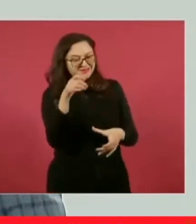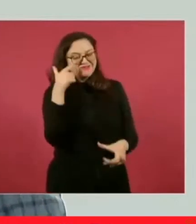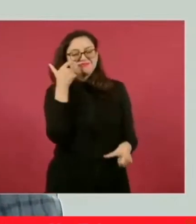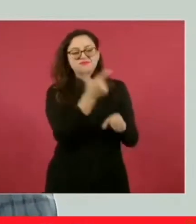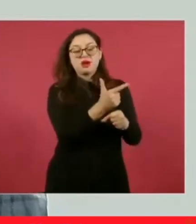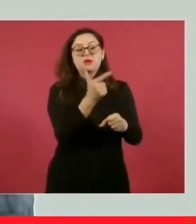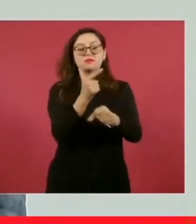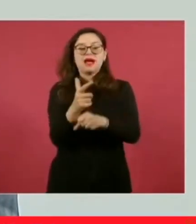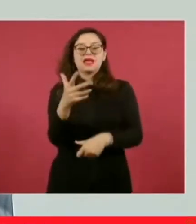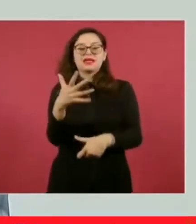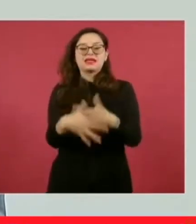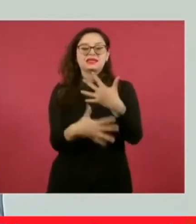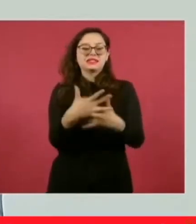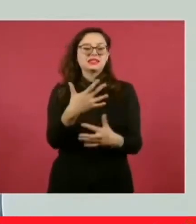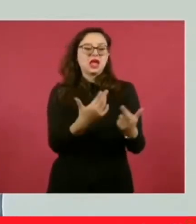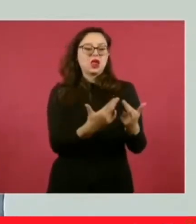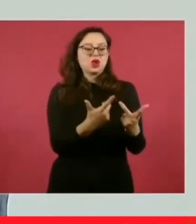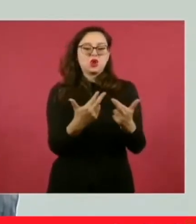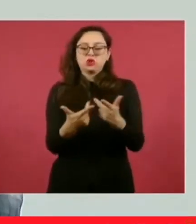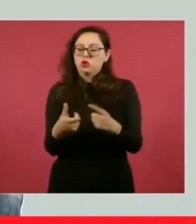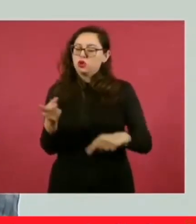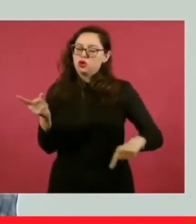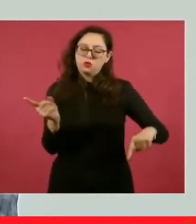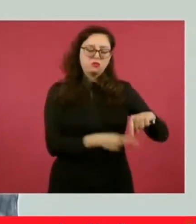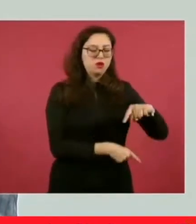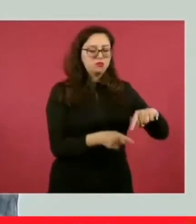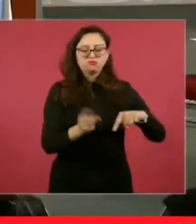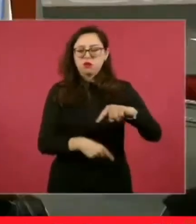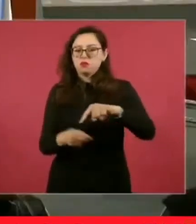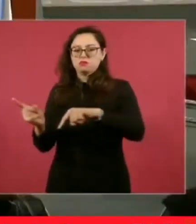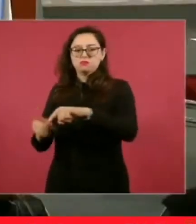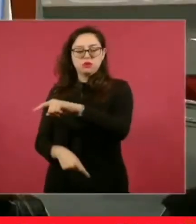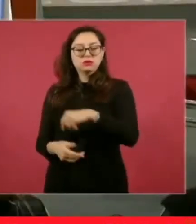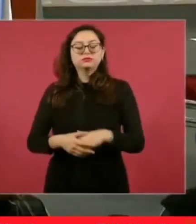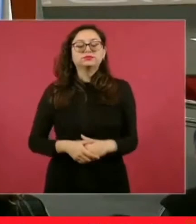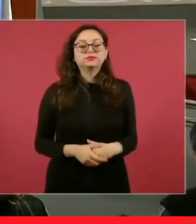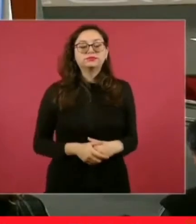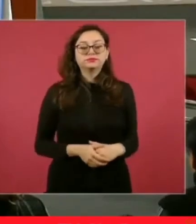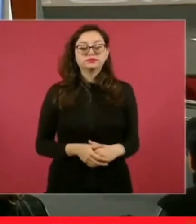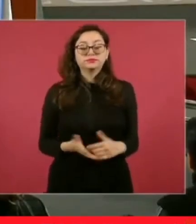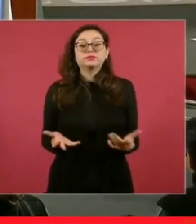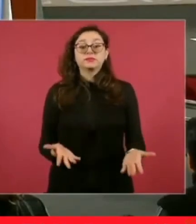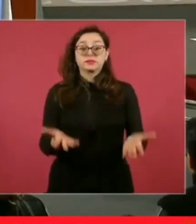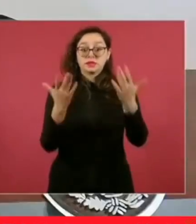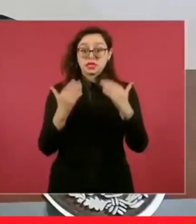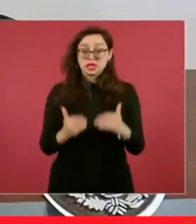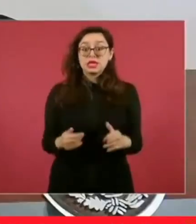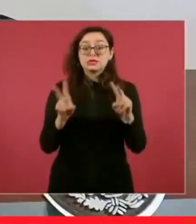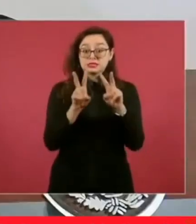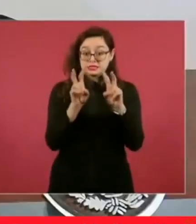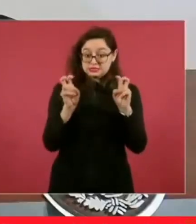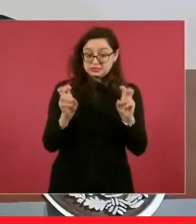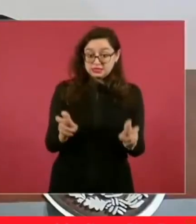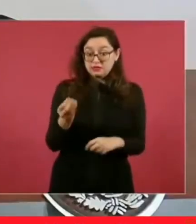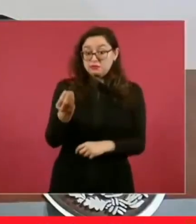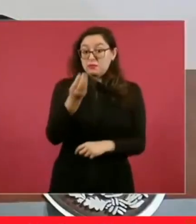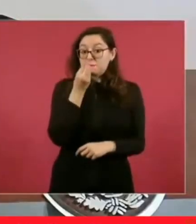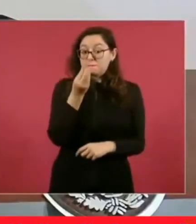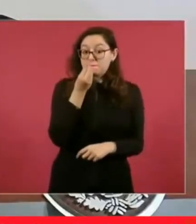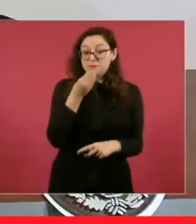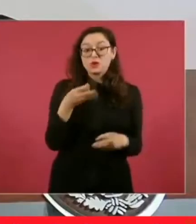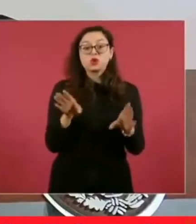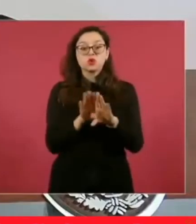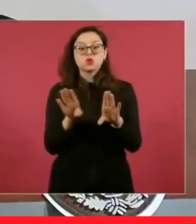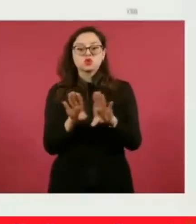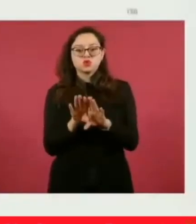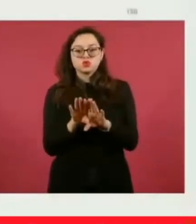los clientes y tuvieron que ser inmovilizados. Pasando ahora al tema de la canasta básica, pues seguimos ya